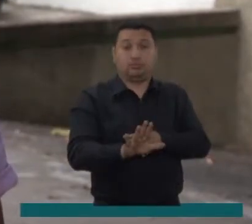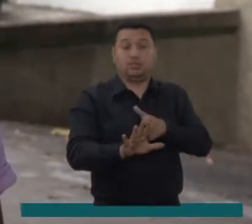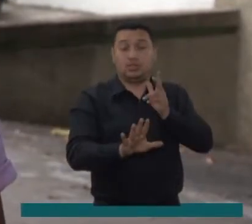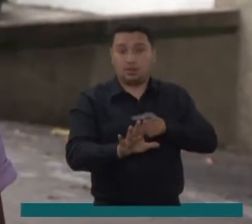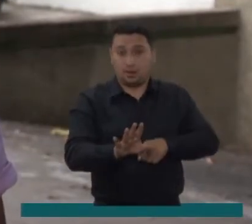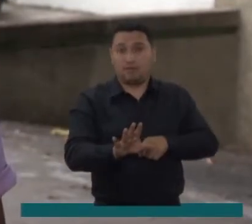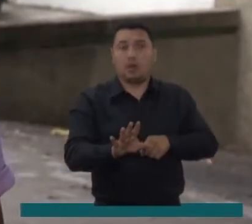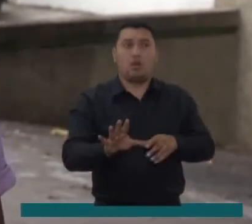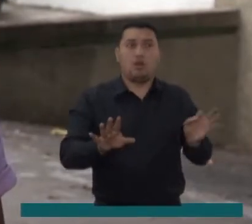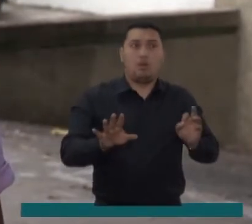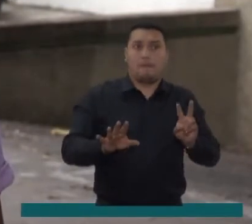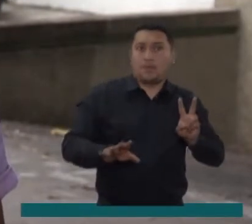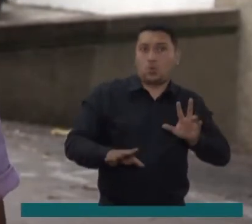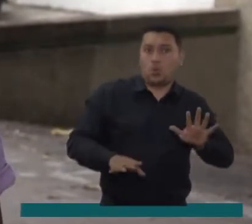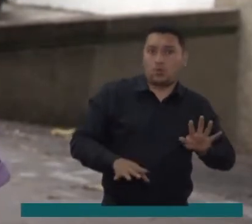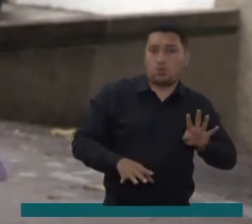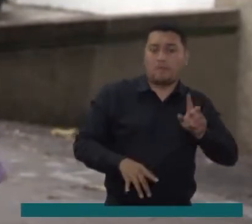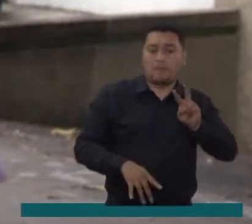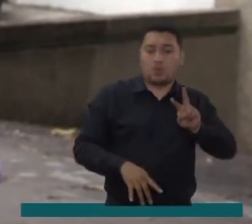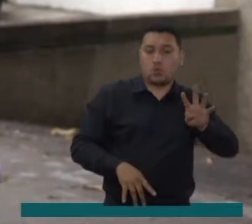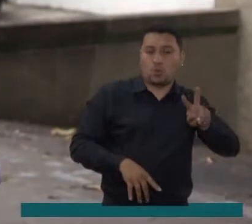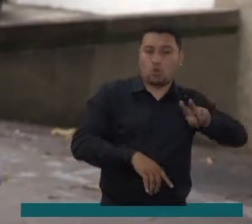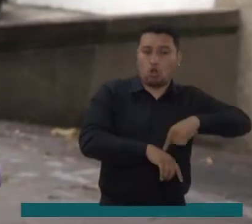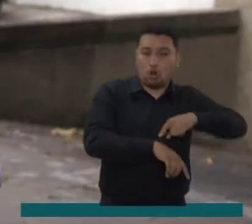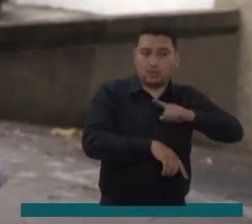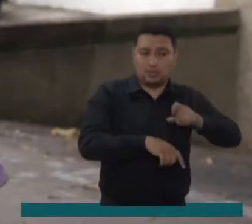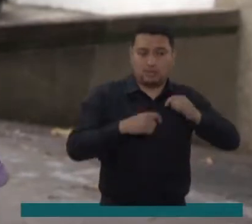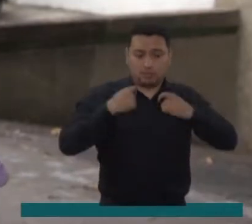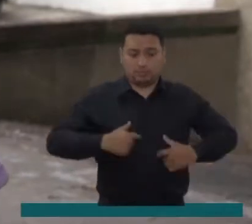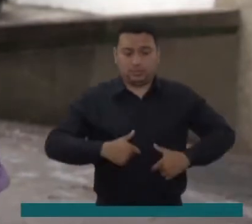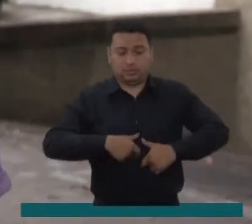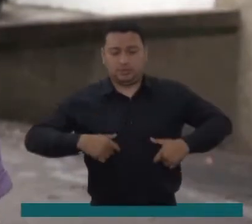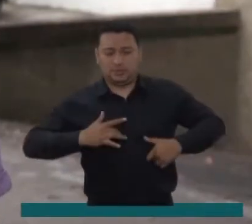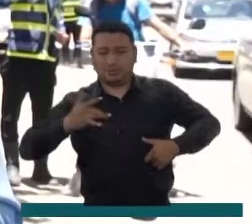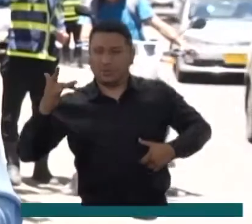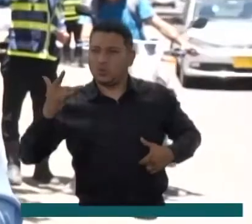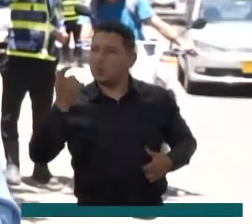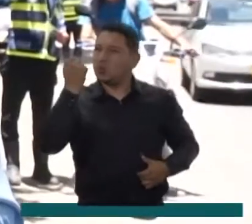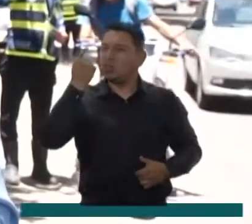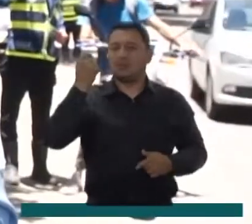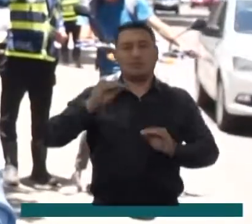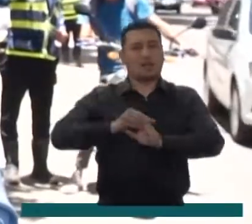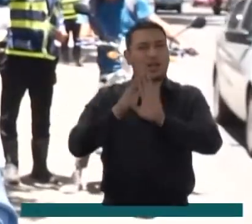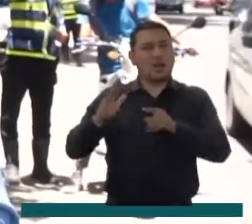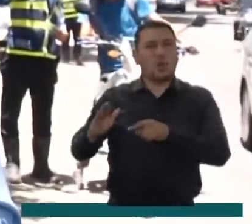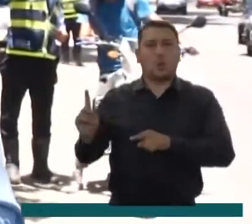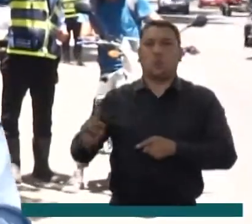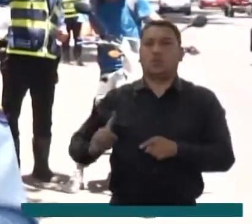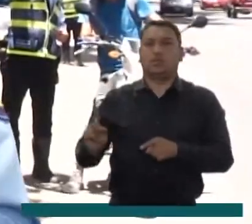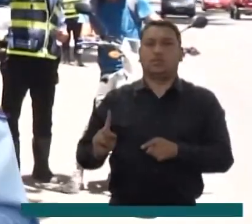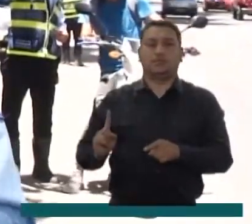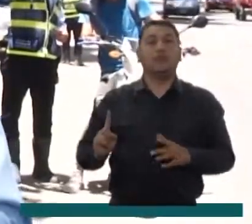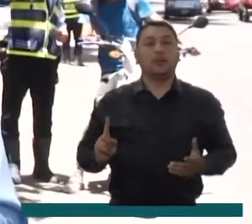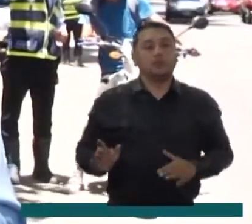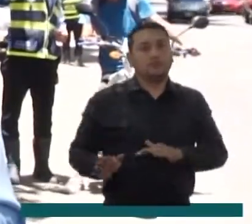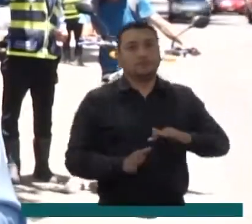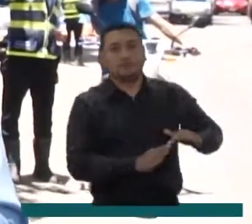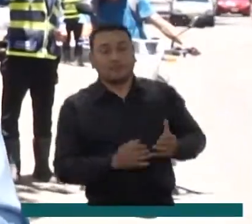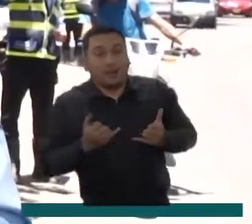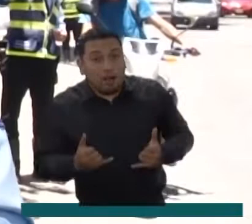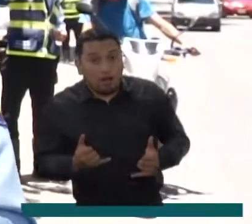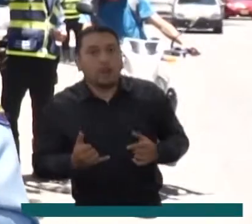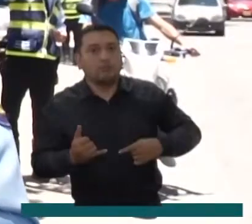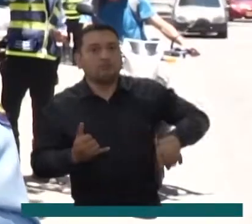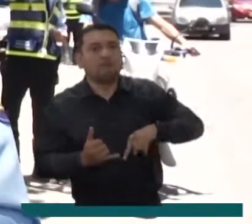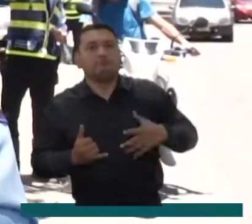las luces encendidas o si todo el tiempo debemos de llevar prenda reflectiva, entonces no es clara. En estos momentos estamos